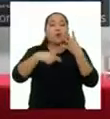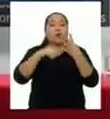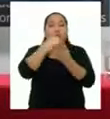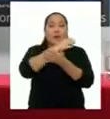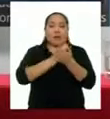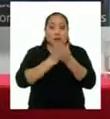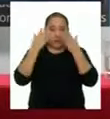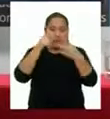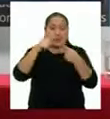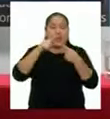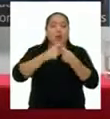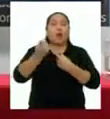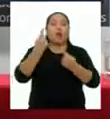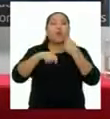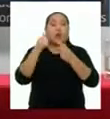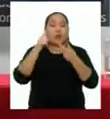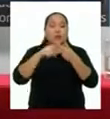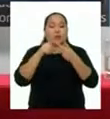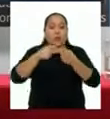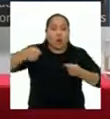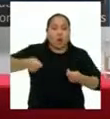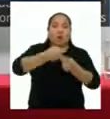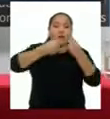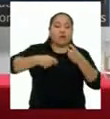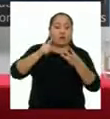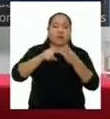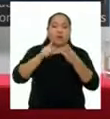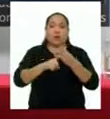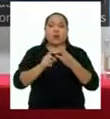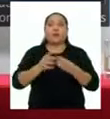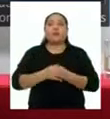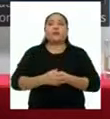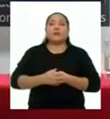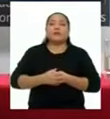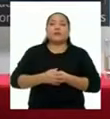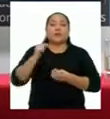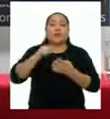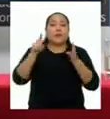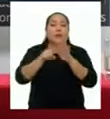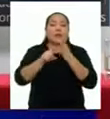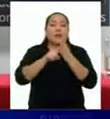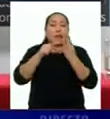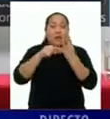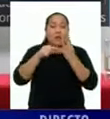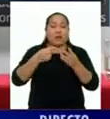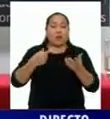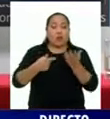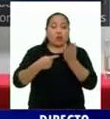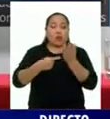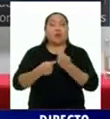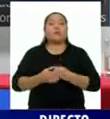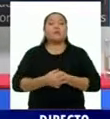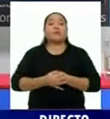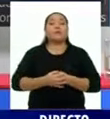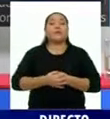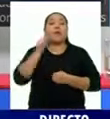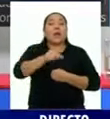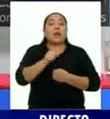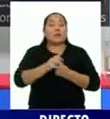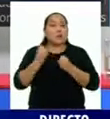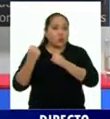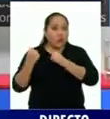comercio, agroindustria, construcción y tecnologías de la información. La siguiente. Estas acciones se complementan